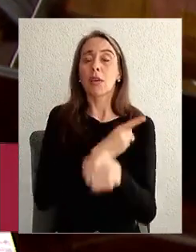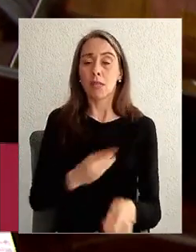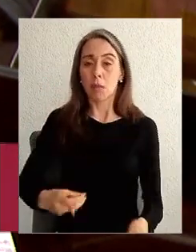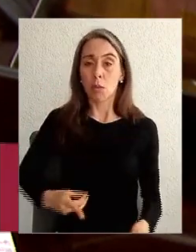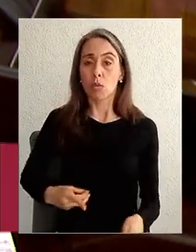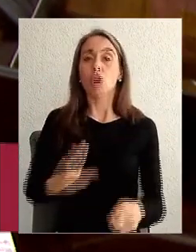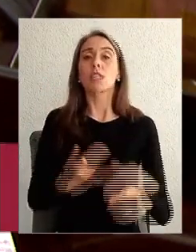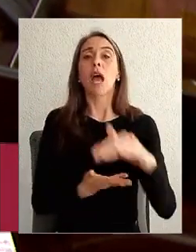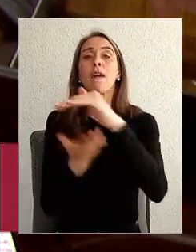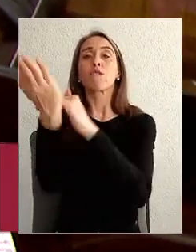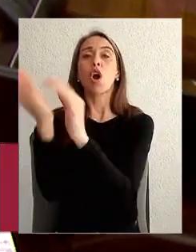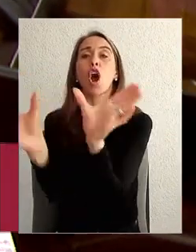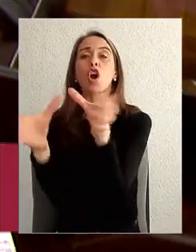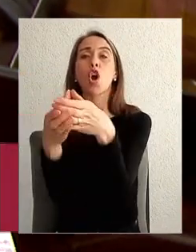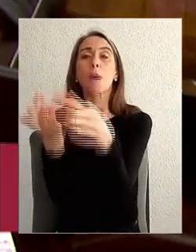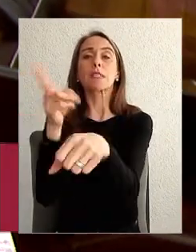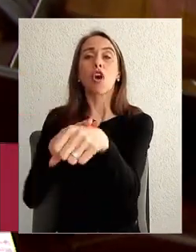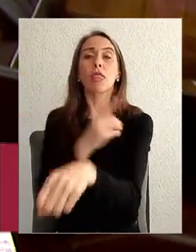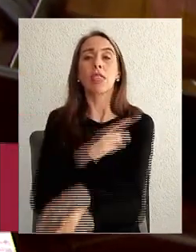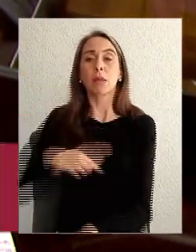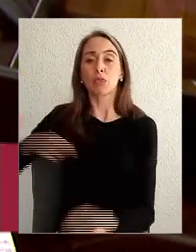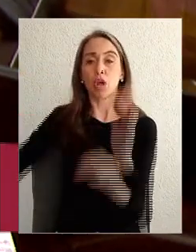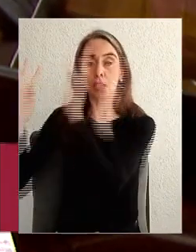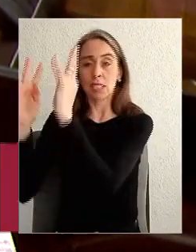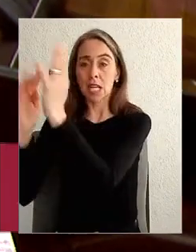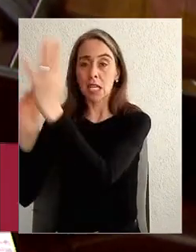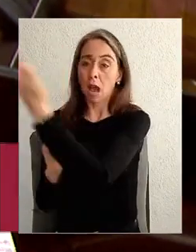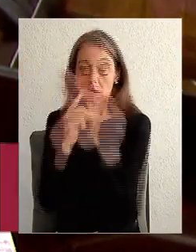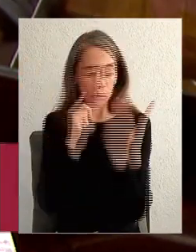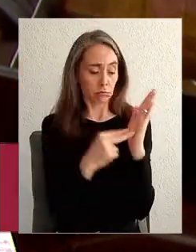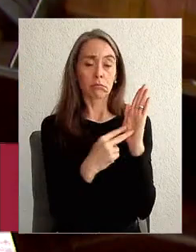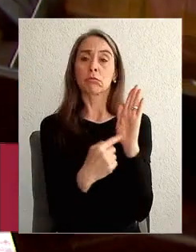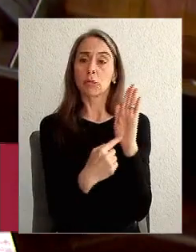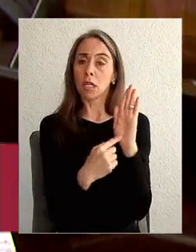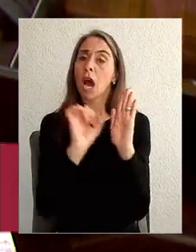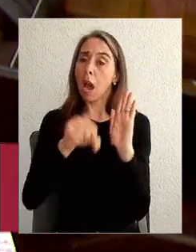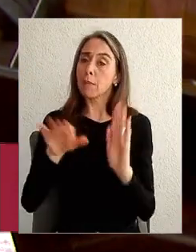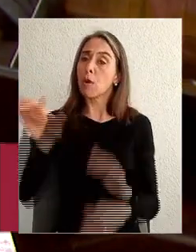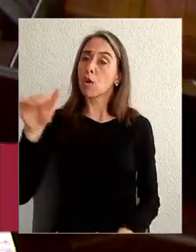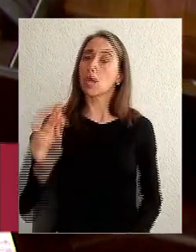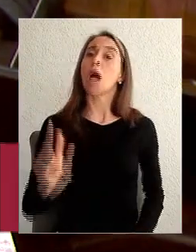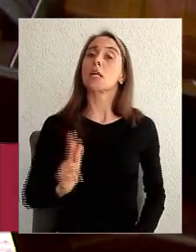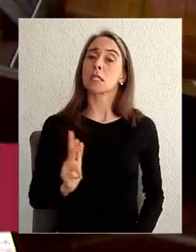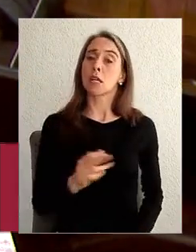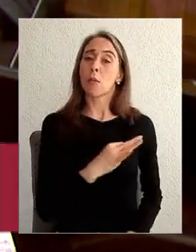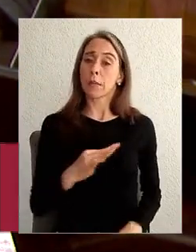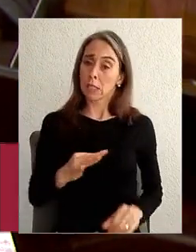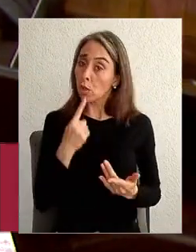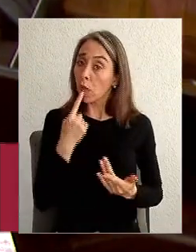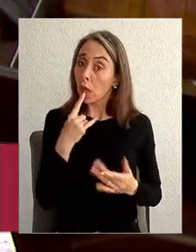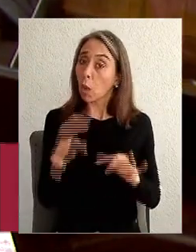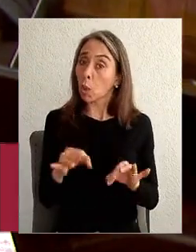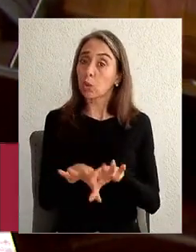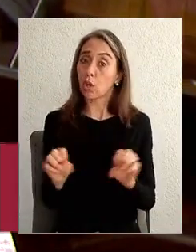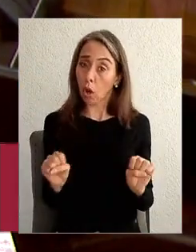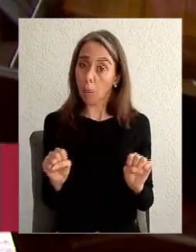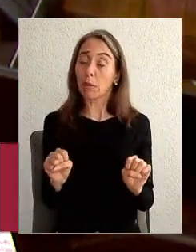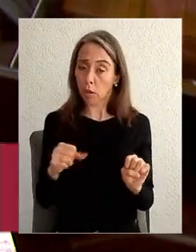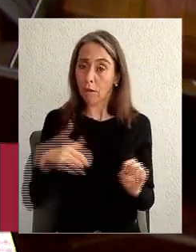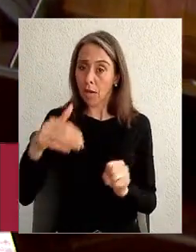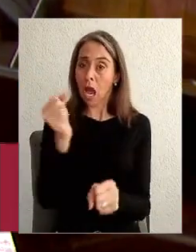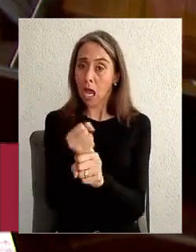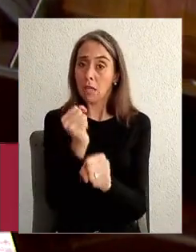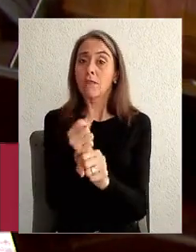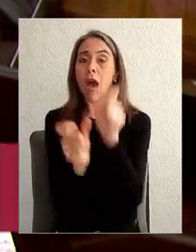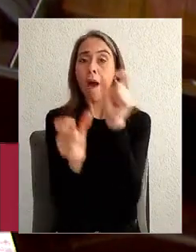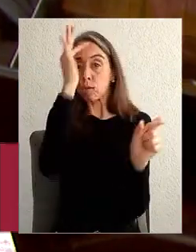Senado, la vamos a aprobar, pero yo quisiera que hiciera un compromiso, señor ministro, de que finalmente se va a trabajar para dar por cumplido aquello, porque finalmente